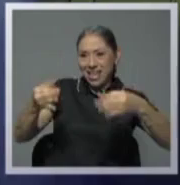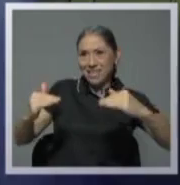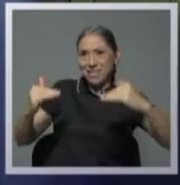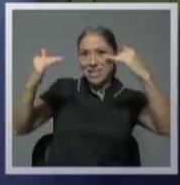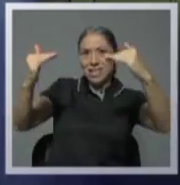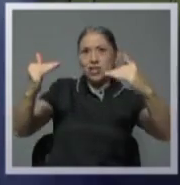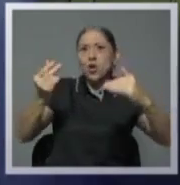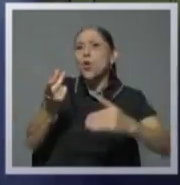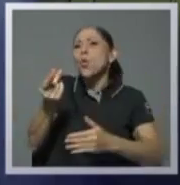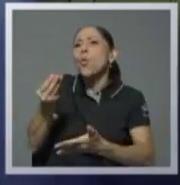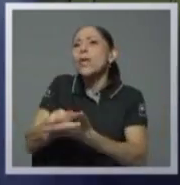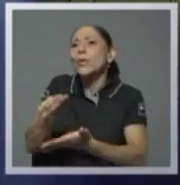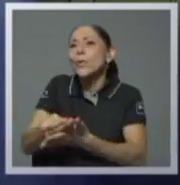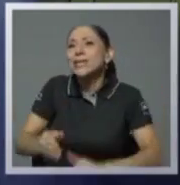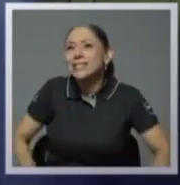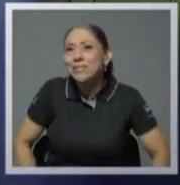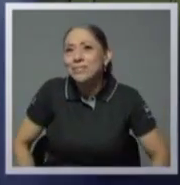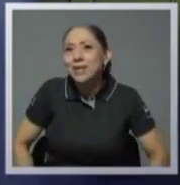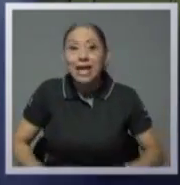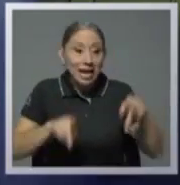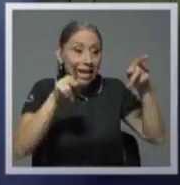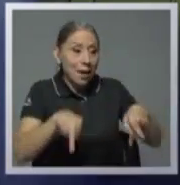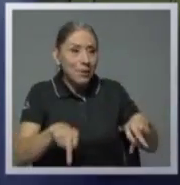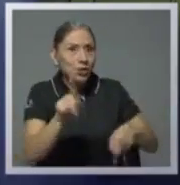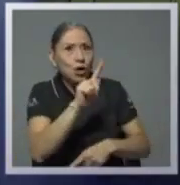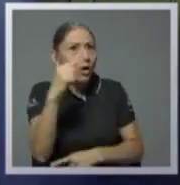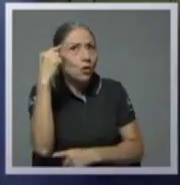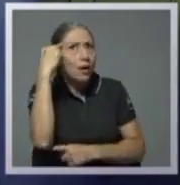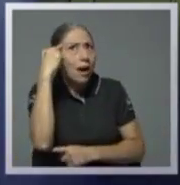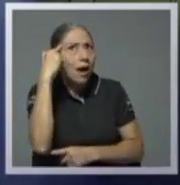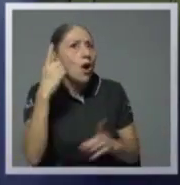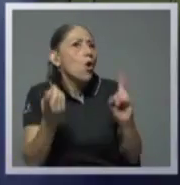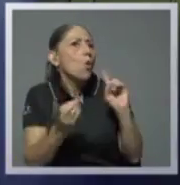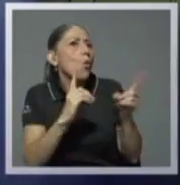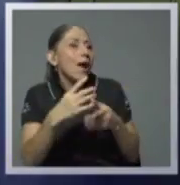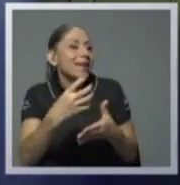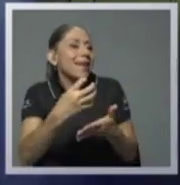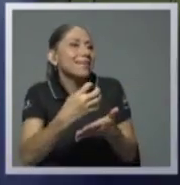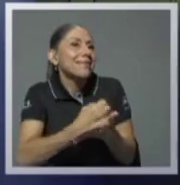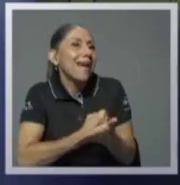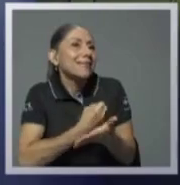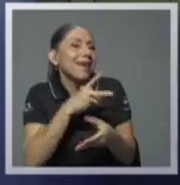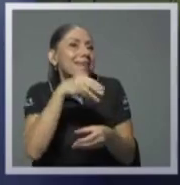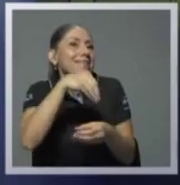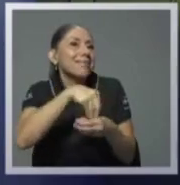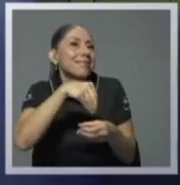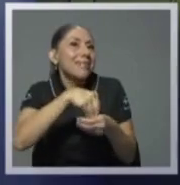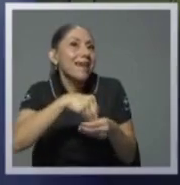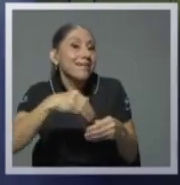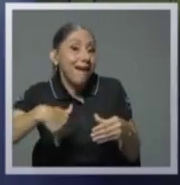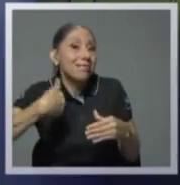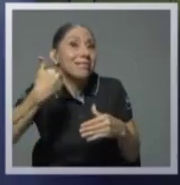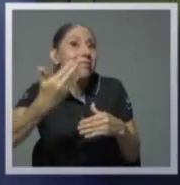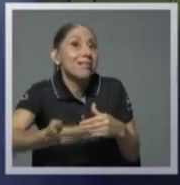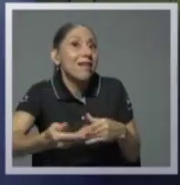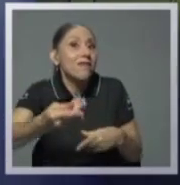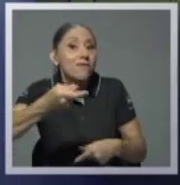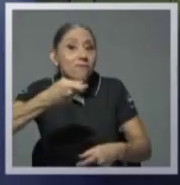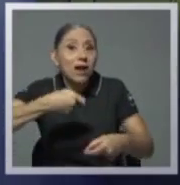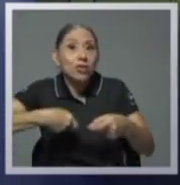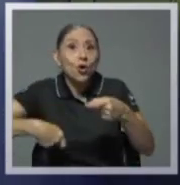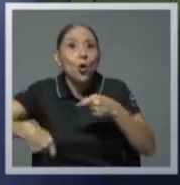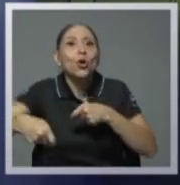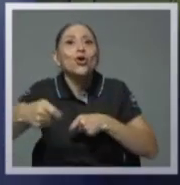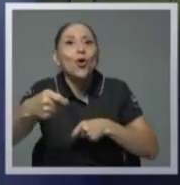calcular cuál es la tasa interna de retorno que iguala el valor futuro de todas las cuotas que tiene que hacer por 36, por